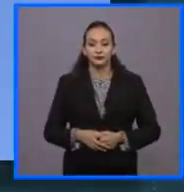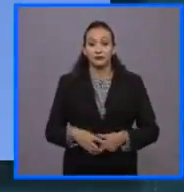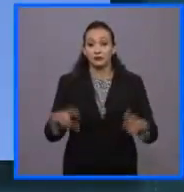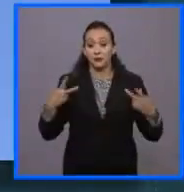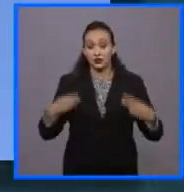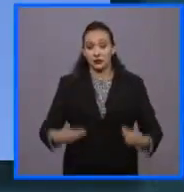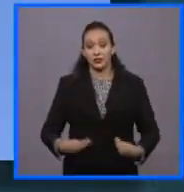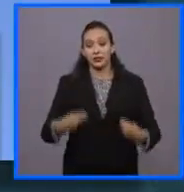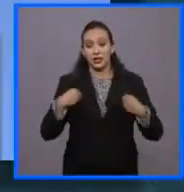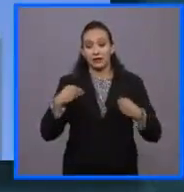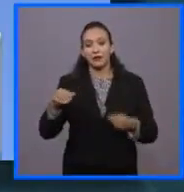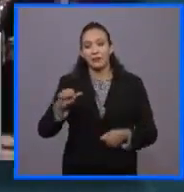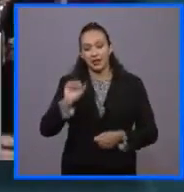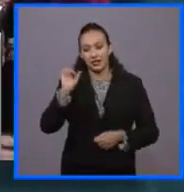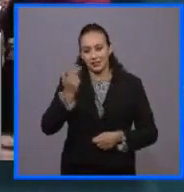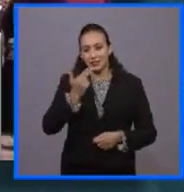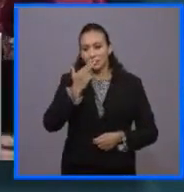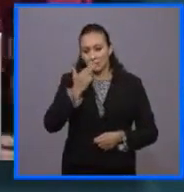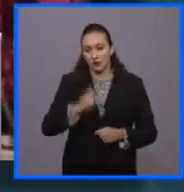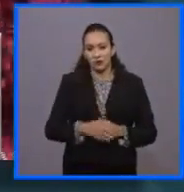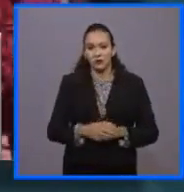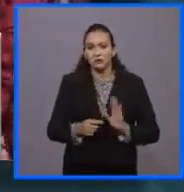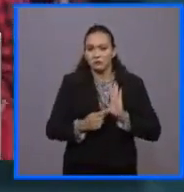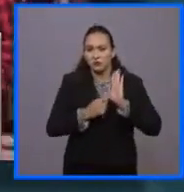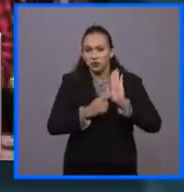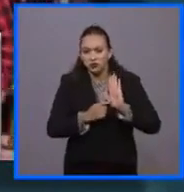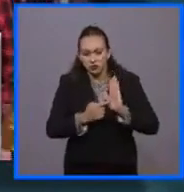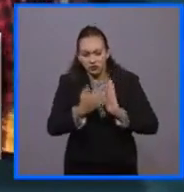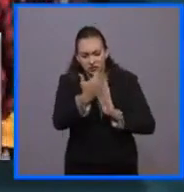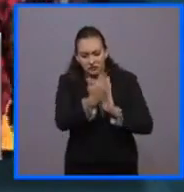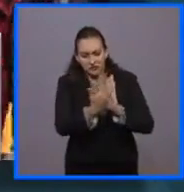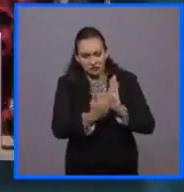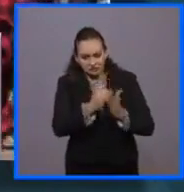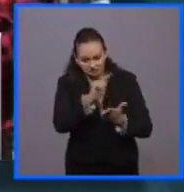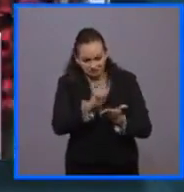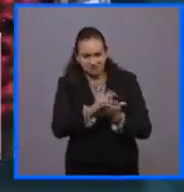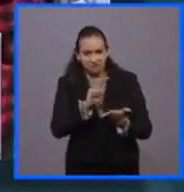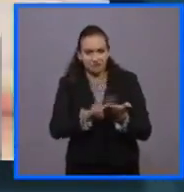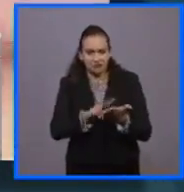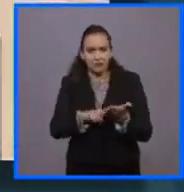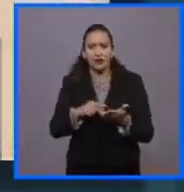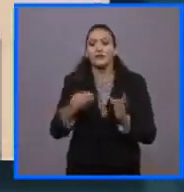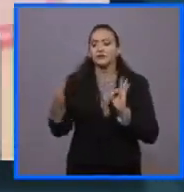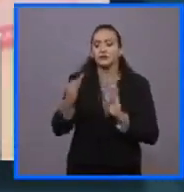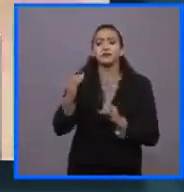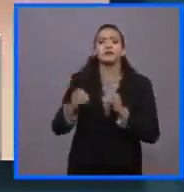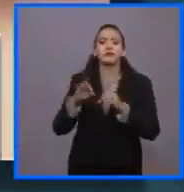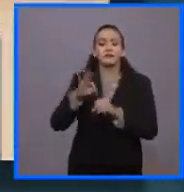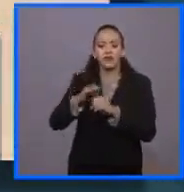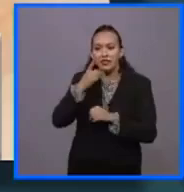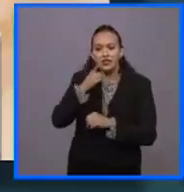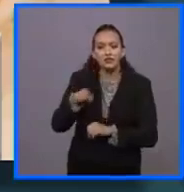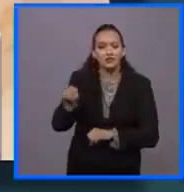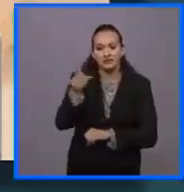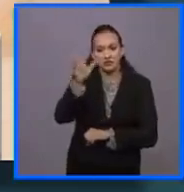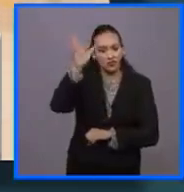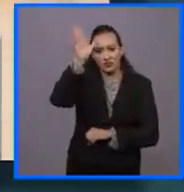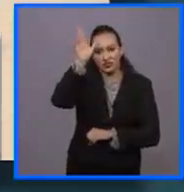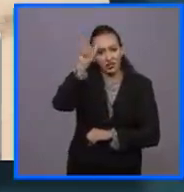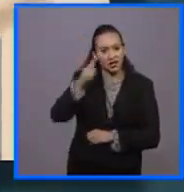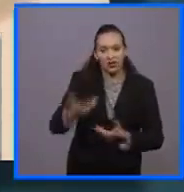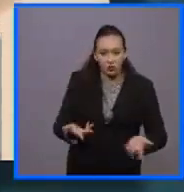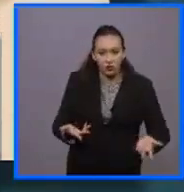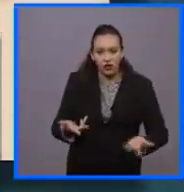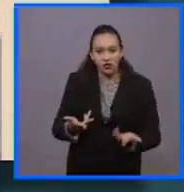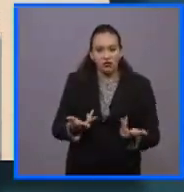Habitantes de Ciudad Juárez, Chihuahua, presentaron un recurso legal ante la Asamblea Municipal Electoral, pues están inconformes con el desaseo y la